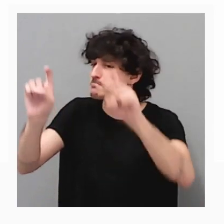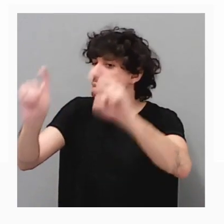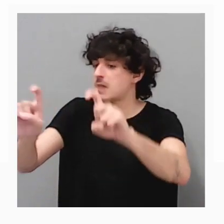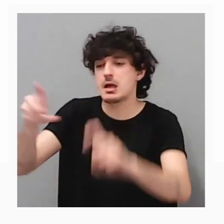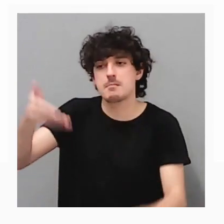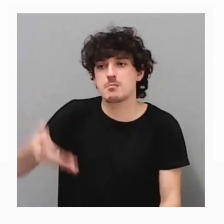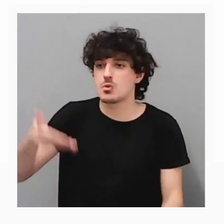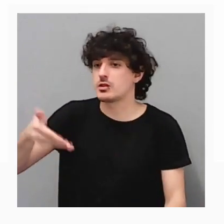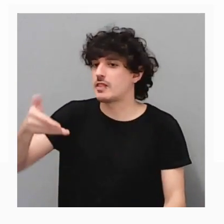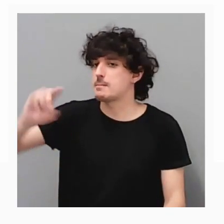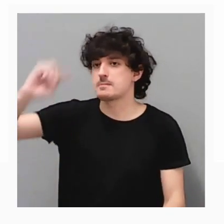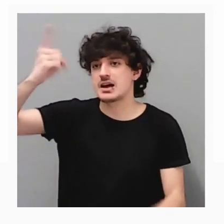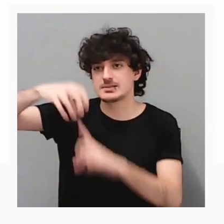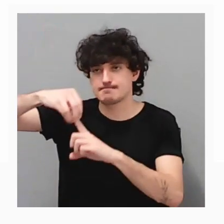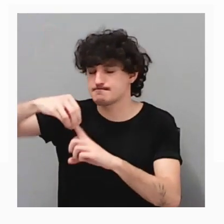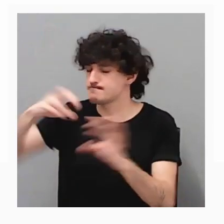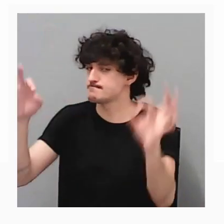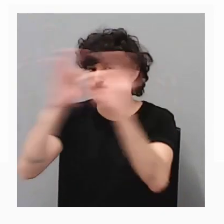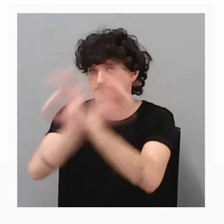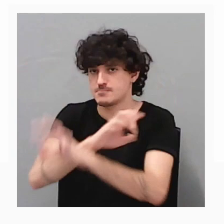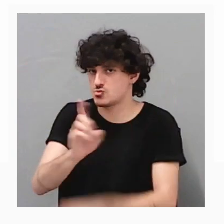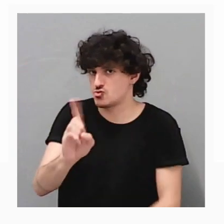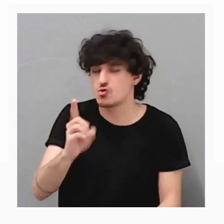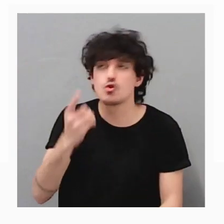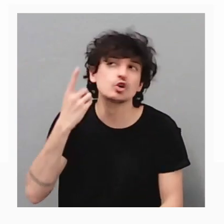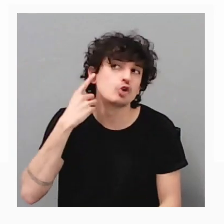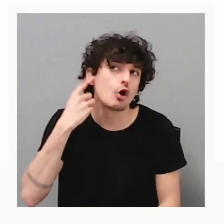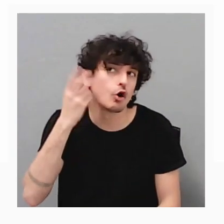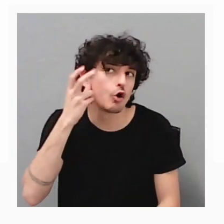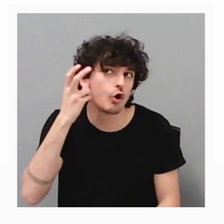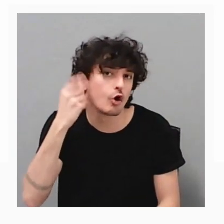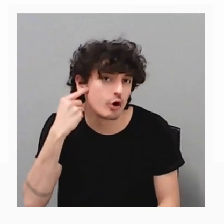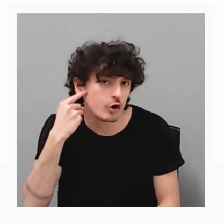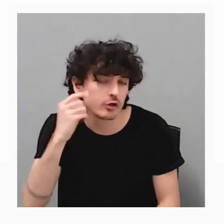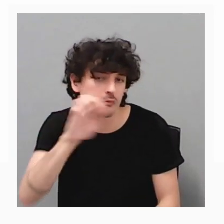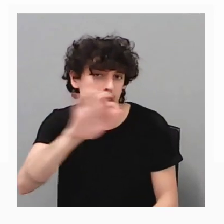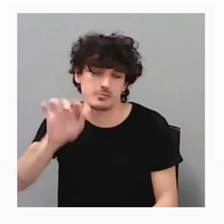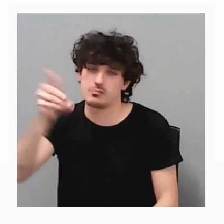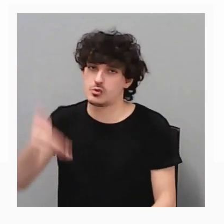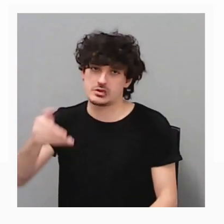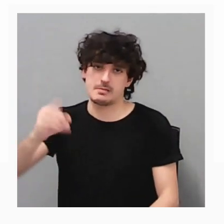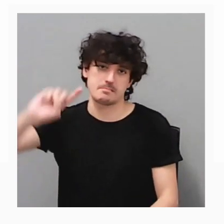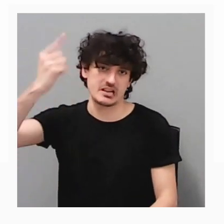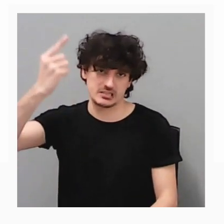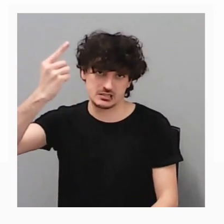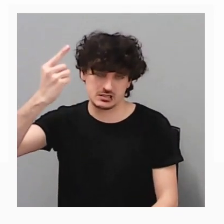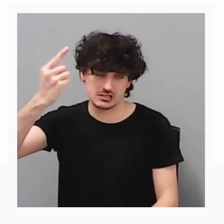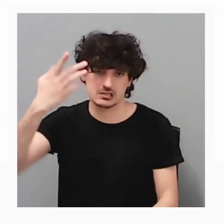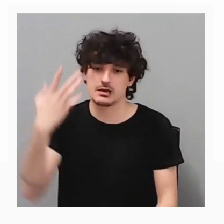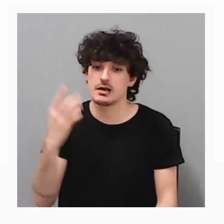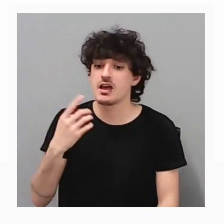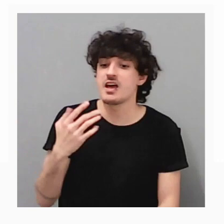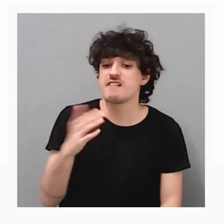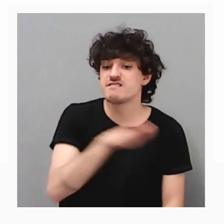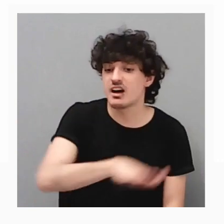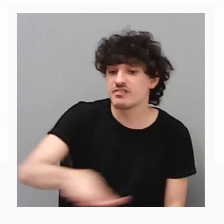de escritura. No, es aprender los sonidos de las letras. Entonces, primero, en infantil tienes que aprender